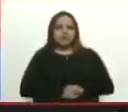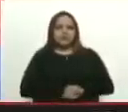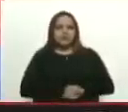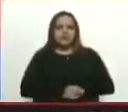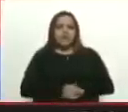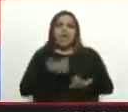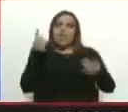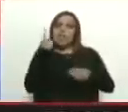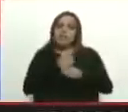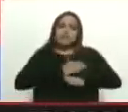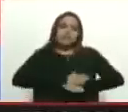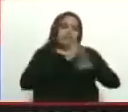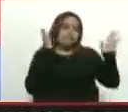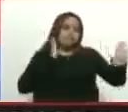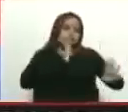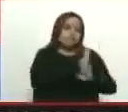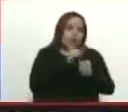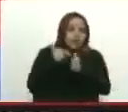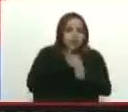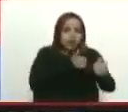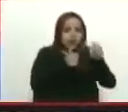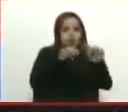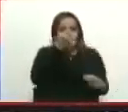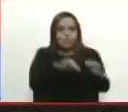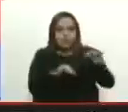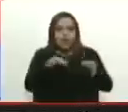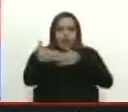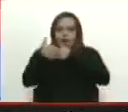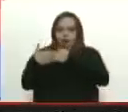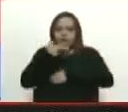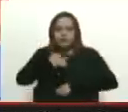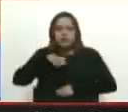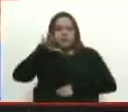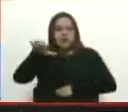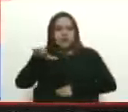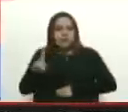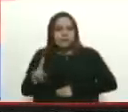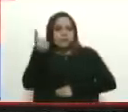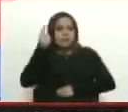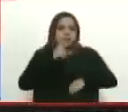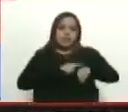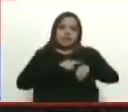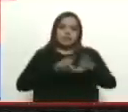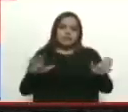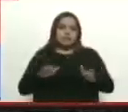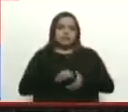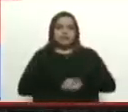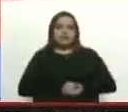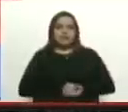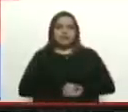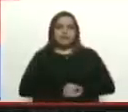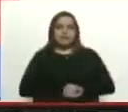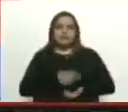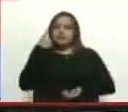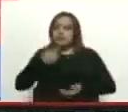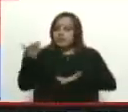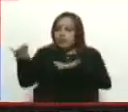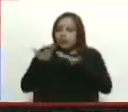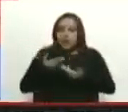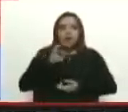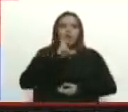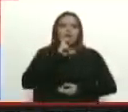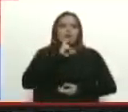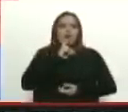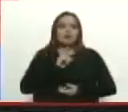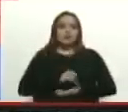levantamiento de todas las sanciones y las persecuciones judiciales que tienen contra nuestro país, desde el primer momento, que nos devuelvan el oro.